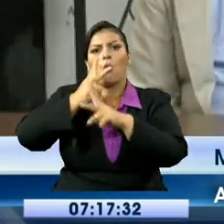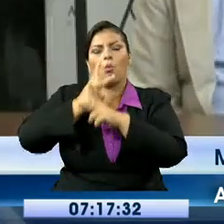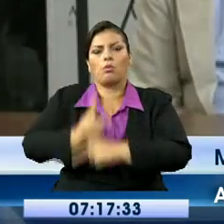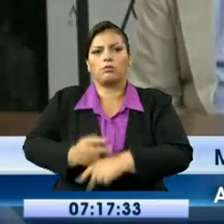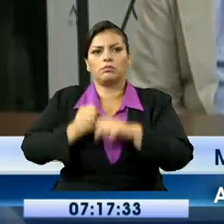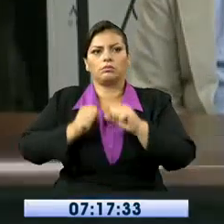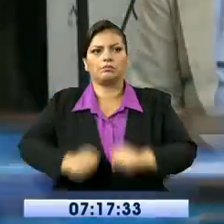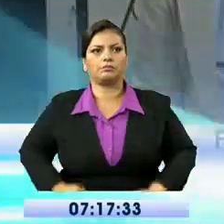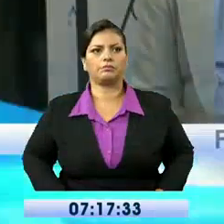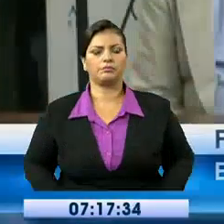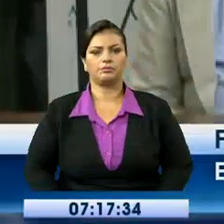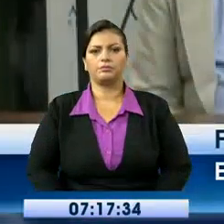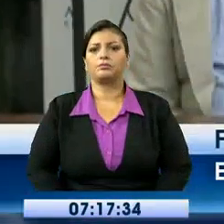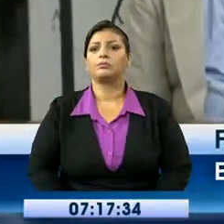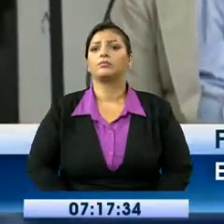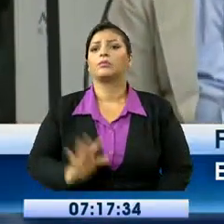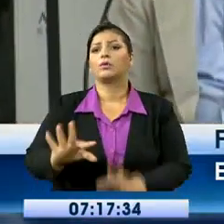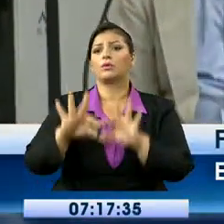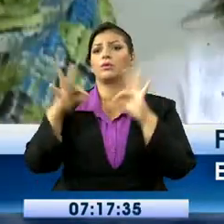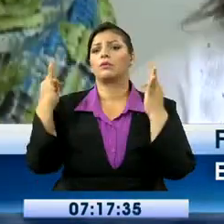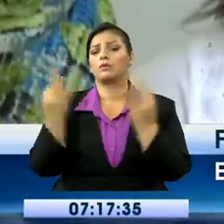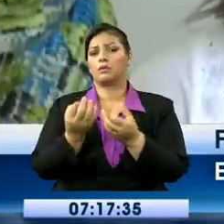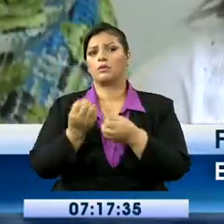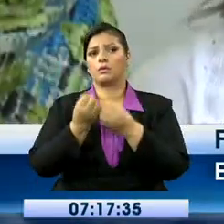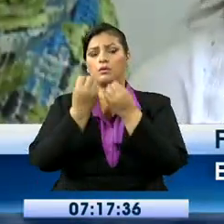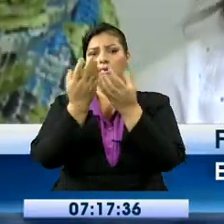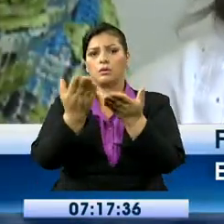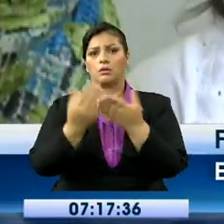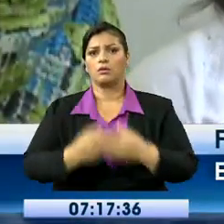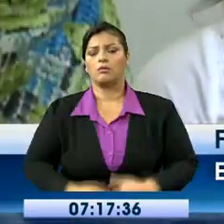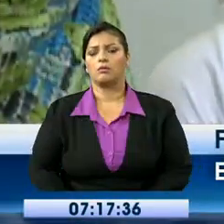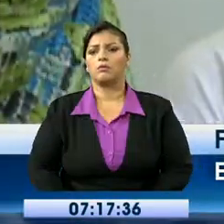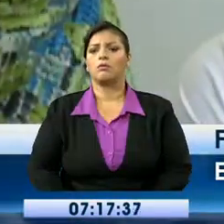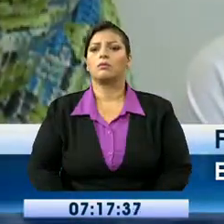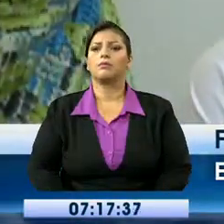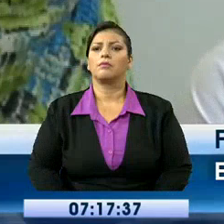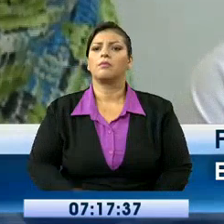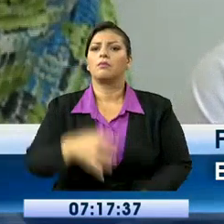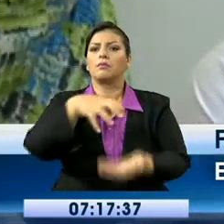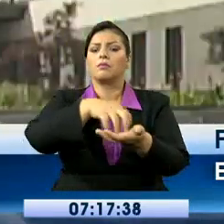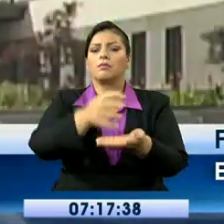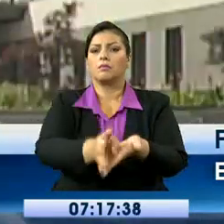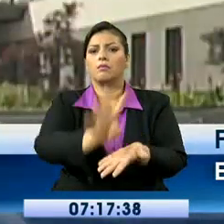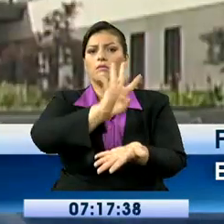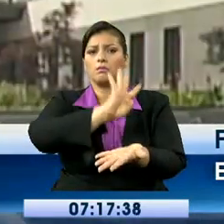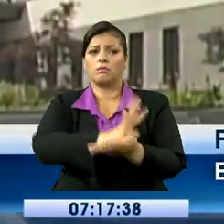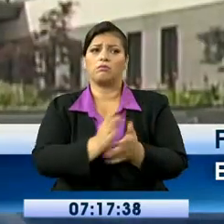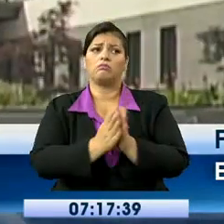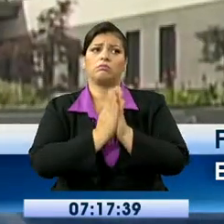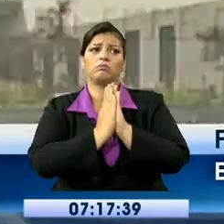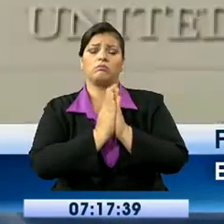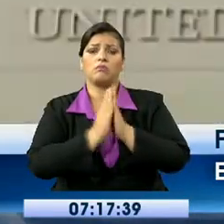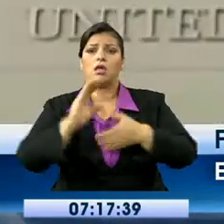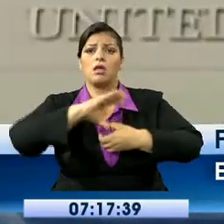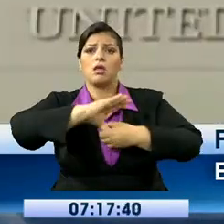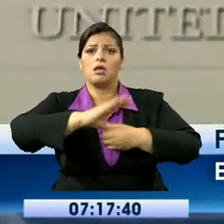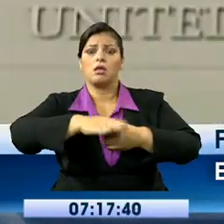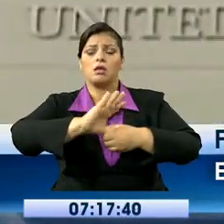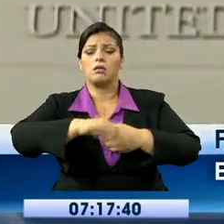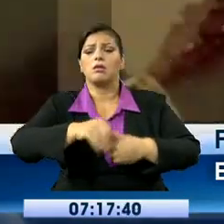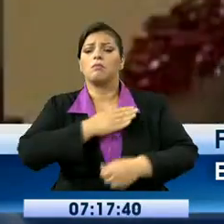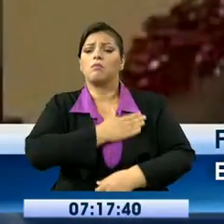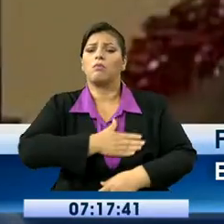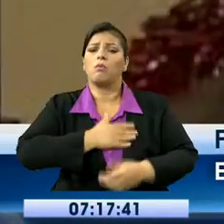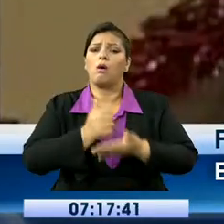y víctimas del presunto caso de violación de los derechos humanos llegaron hasta la Asamblea Nacional para solicitar a la embajada y al gobierno